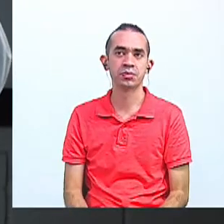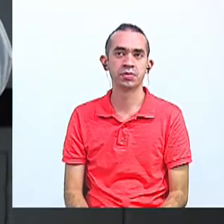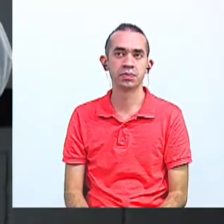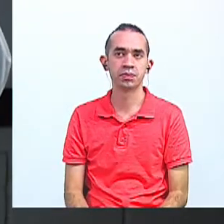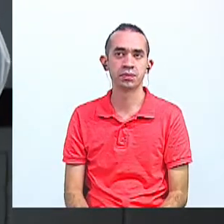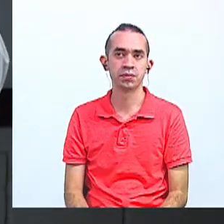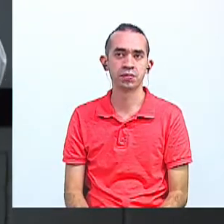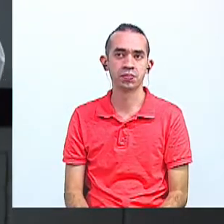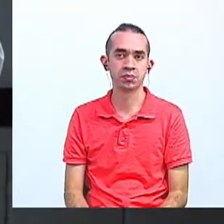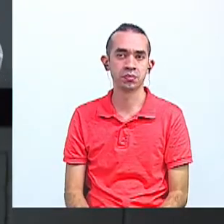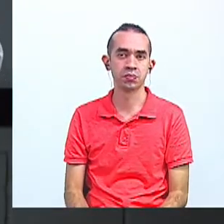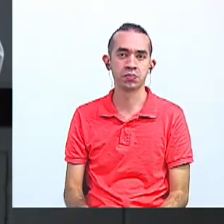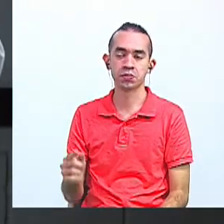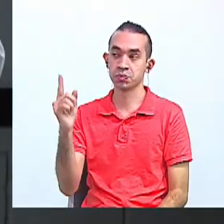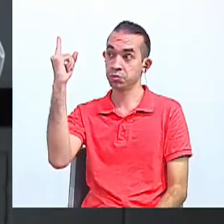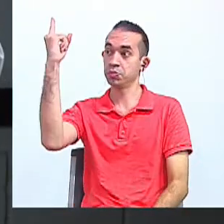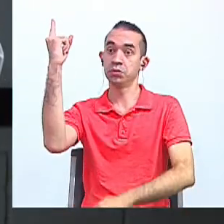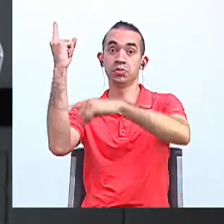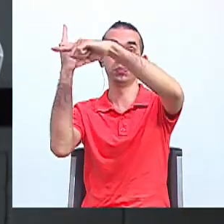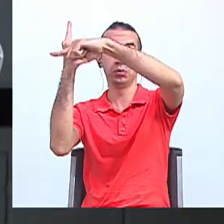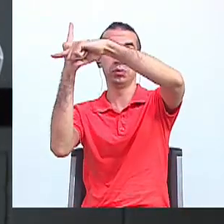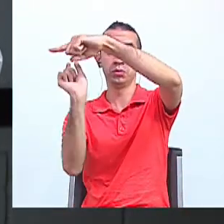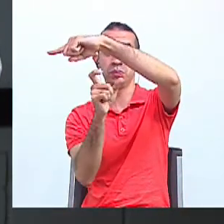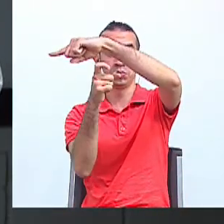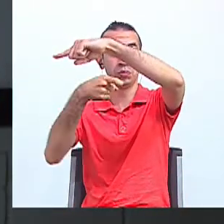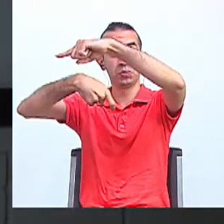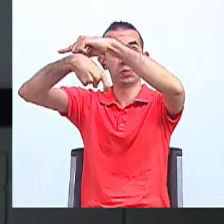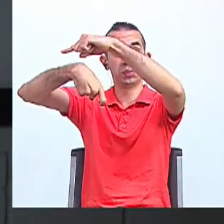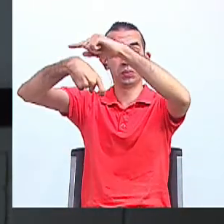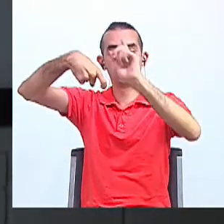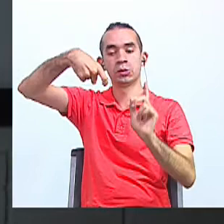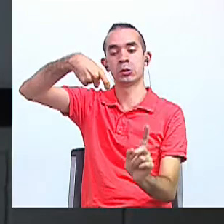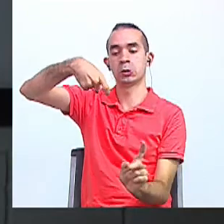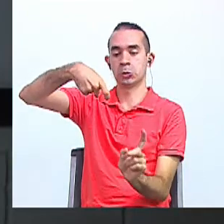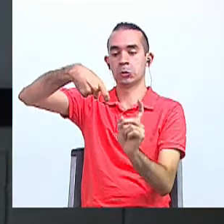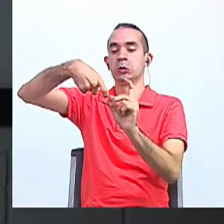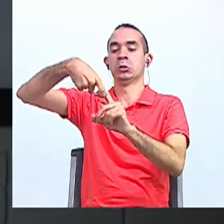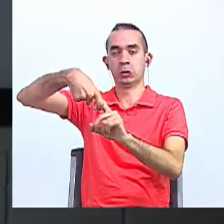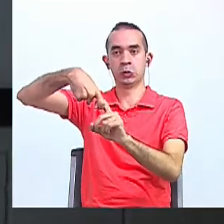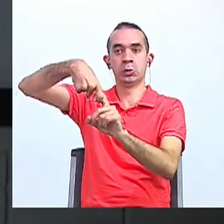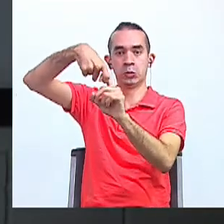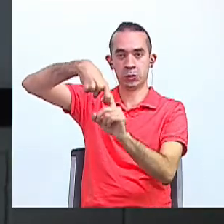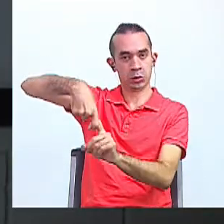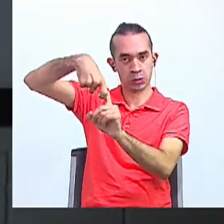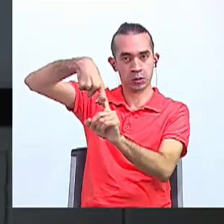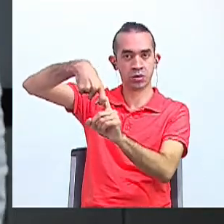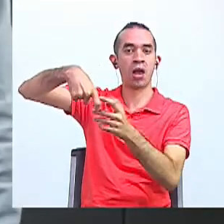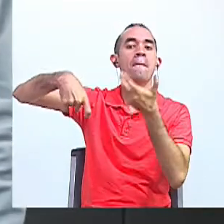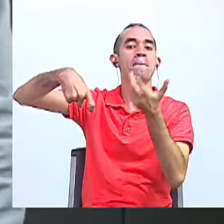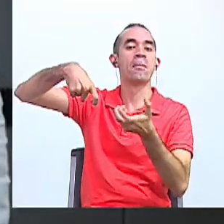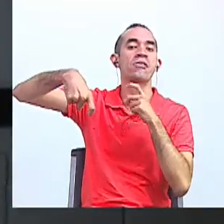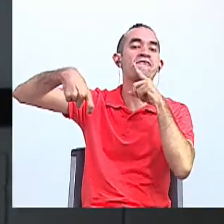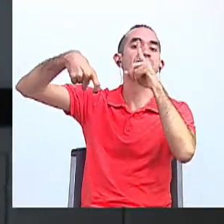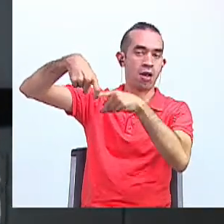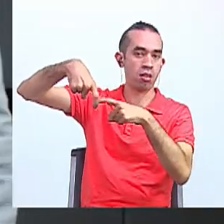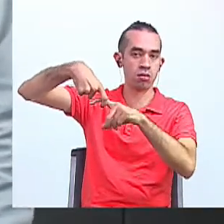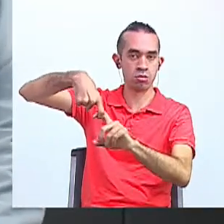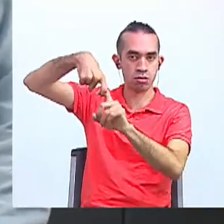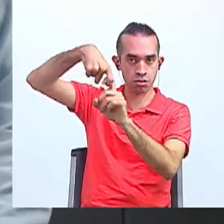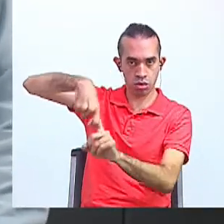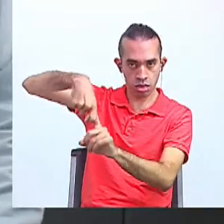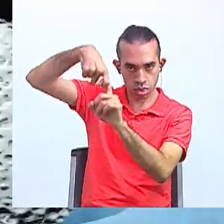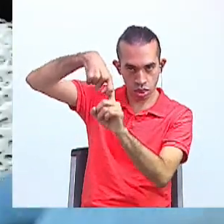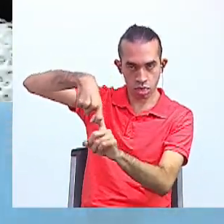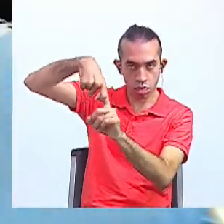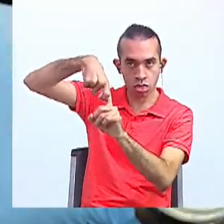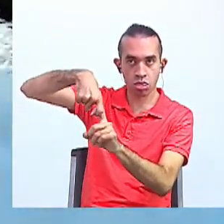sobre este sensor de fuerza un peso que llamamos el peso real. Ese peso